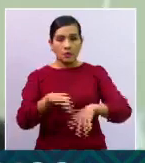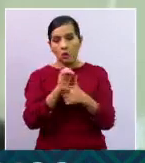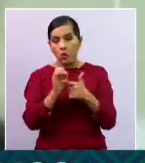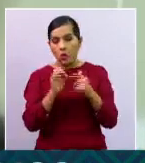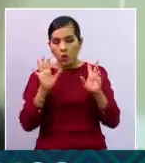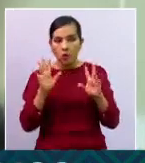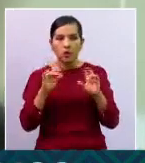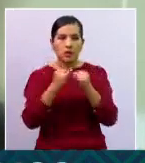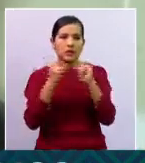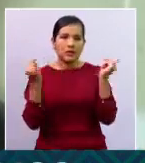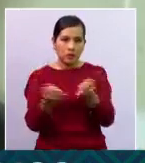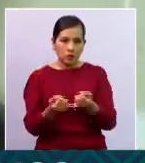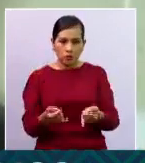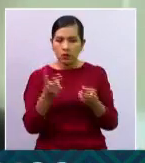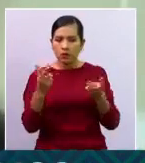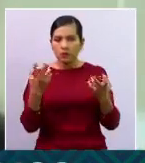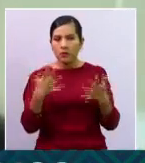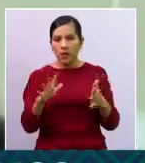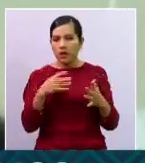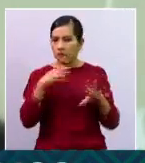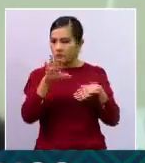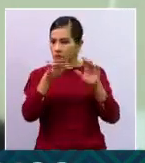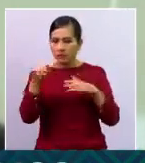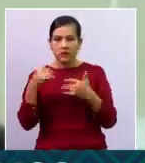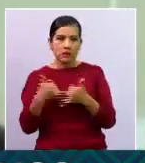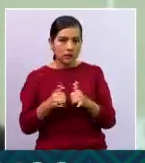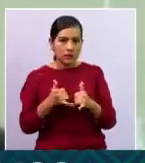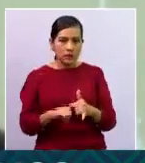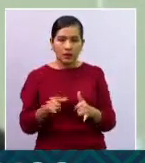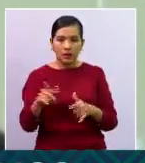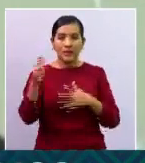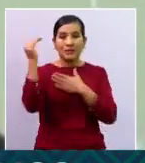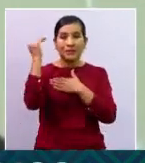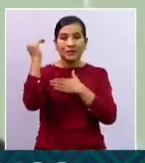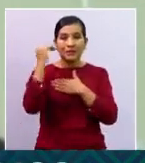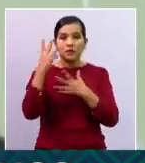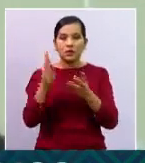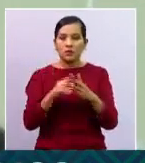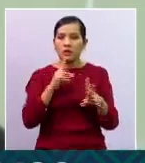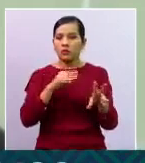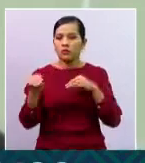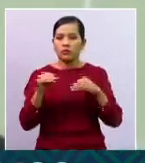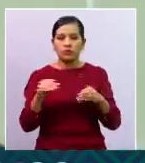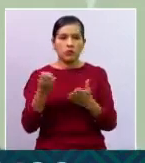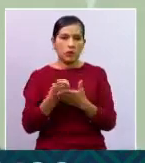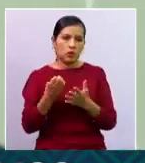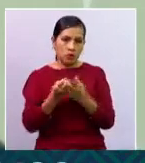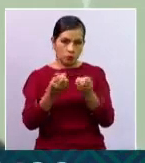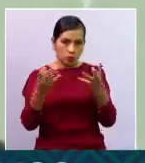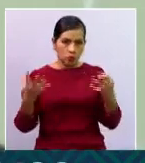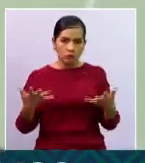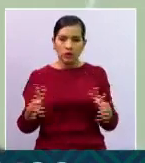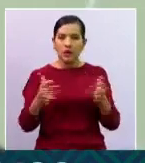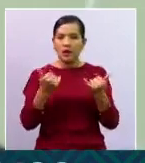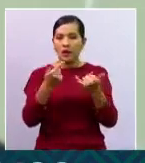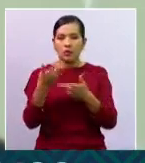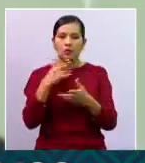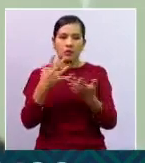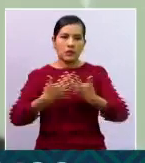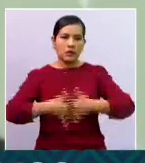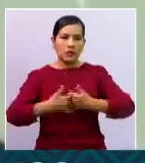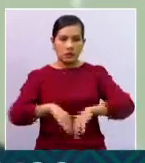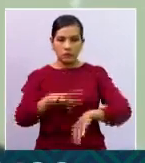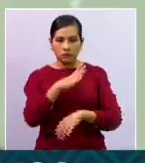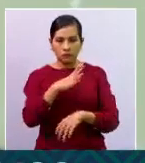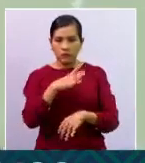siguen citando. Créame que Santa Cruz es una ciudad pujante, bastante movimiento económico, entonces hay bastantes empresarios que estarían uno que otro